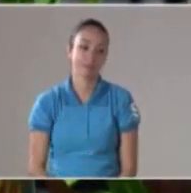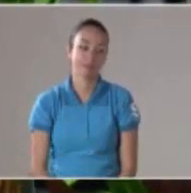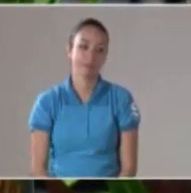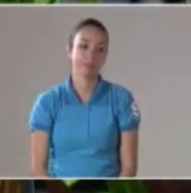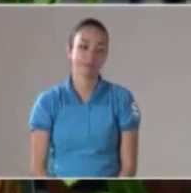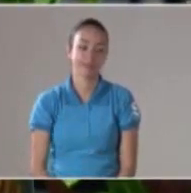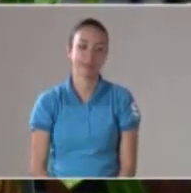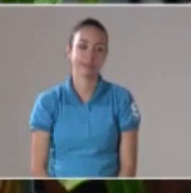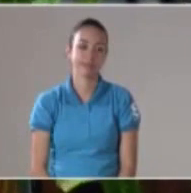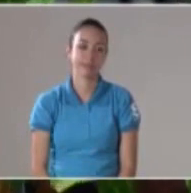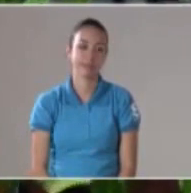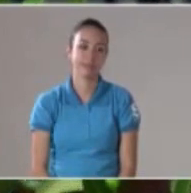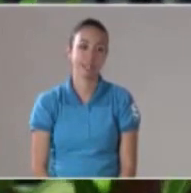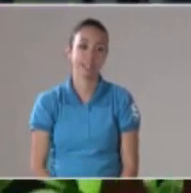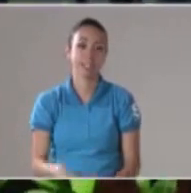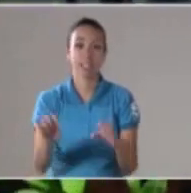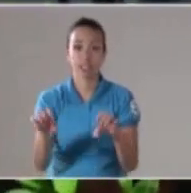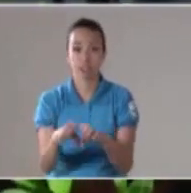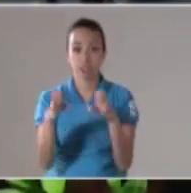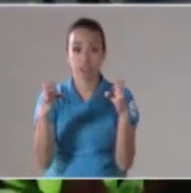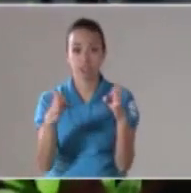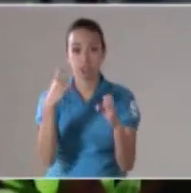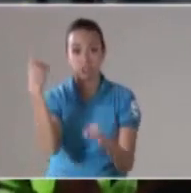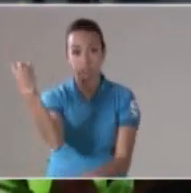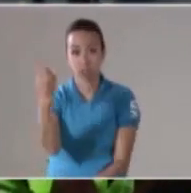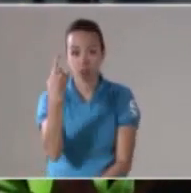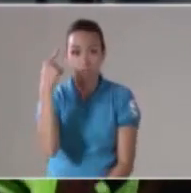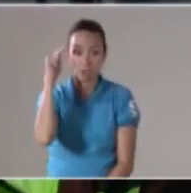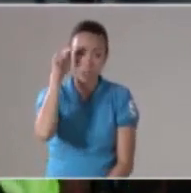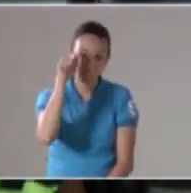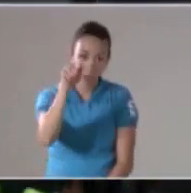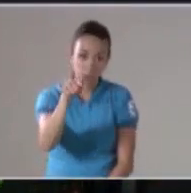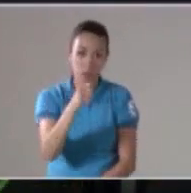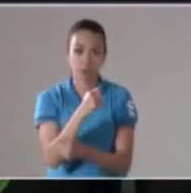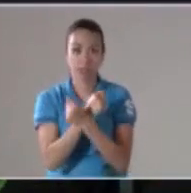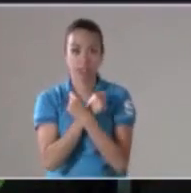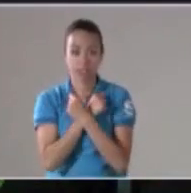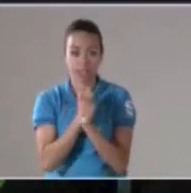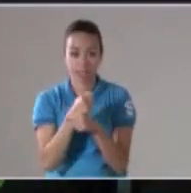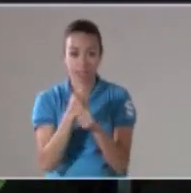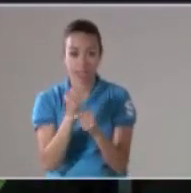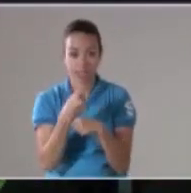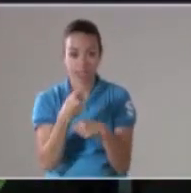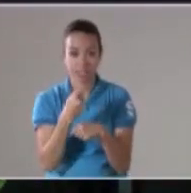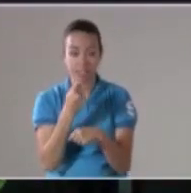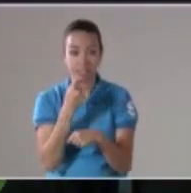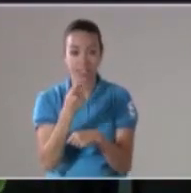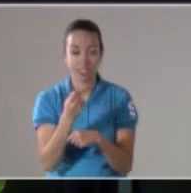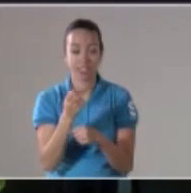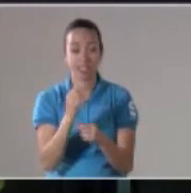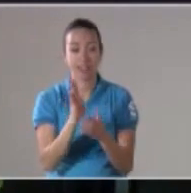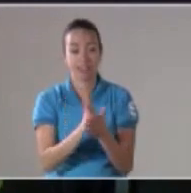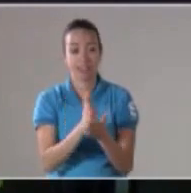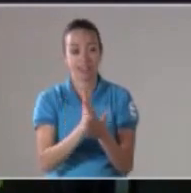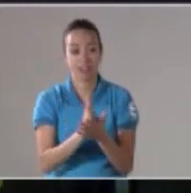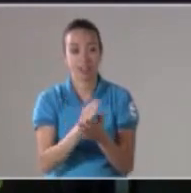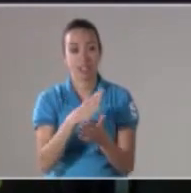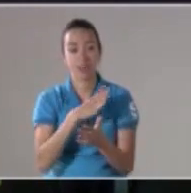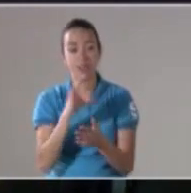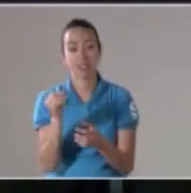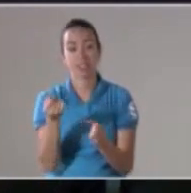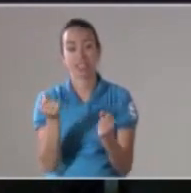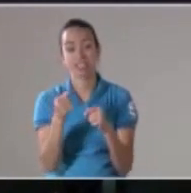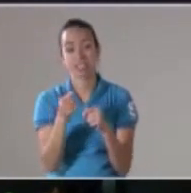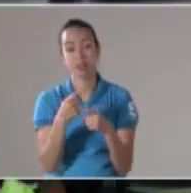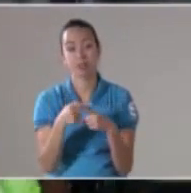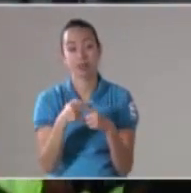Entonces, todo lo que hagas, y eso lo dice la Biblia, lo debemos de hacer con amor. Y en este caso, amor al nombre. Tú